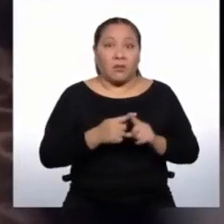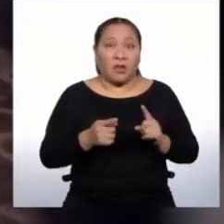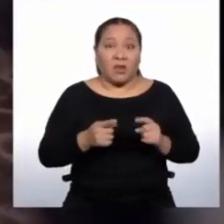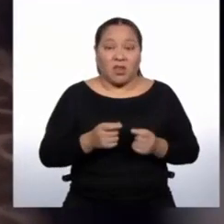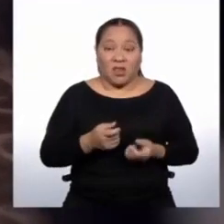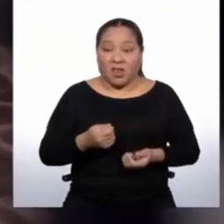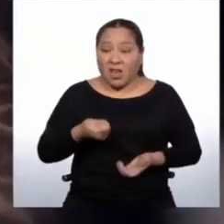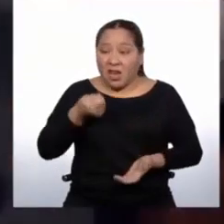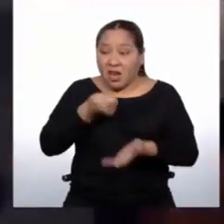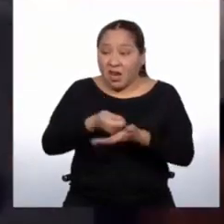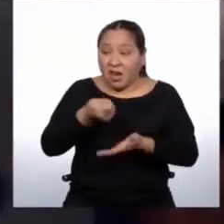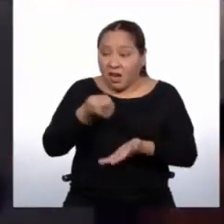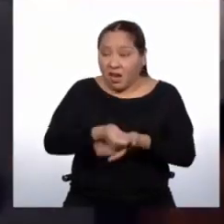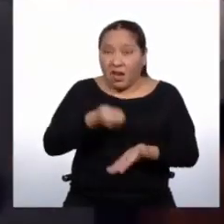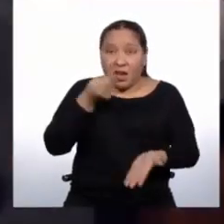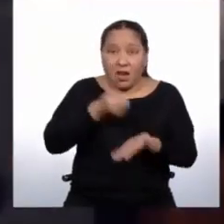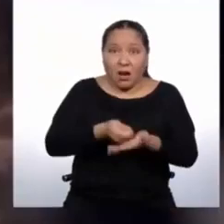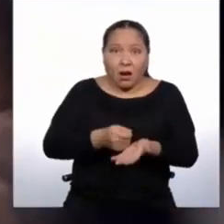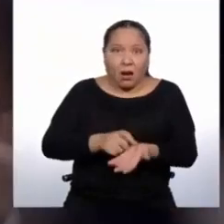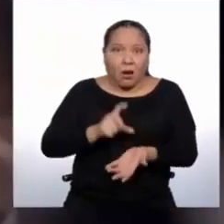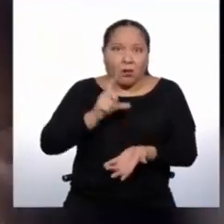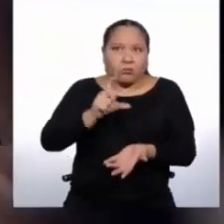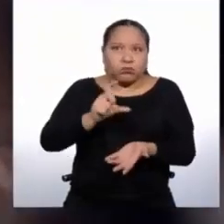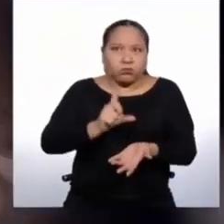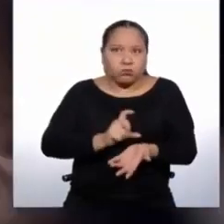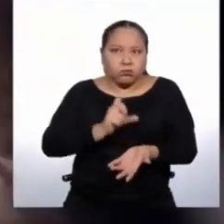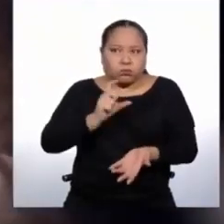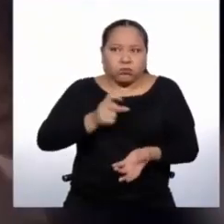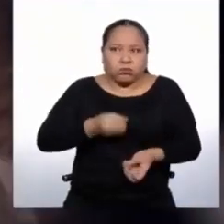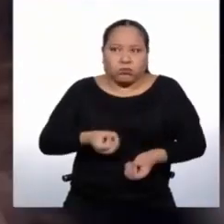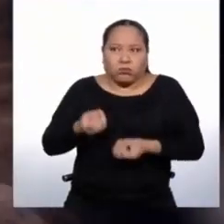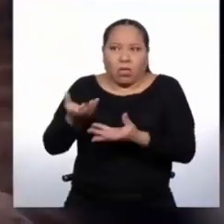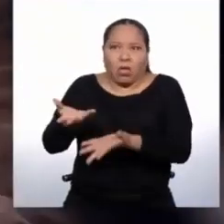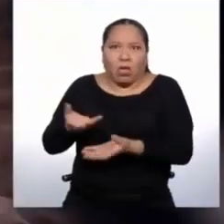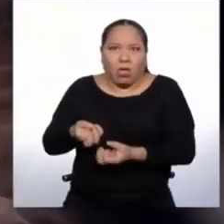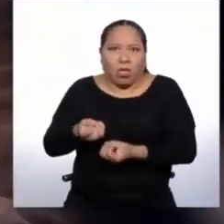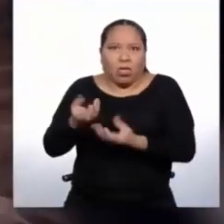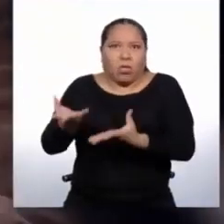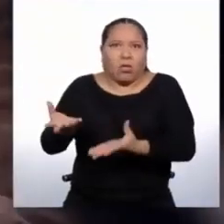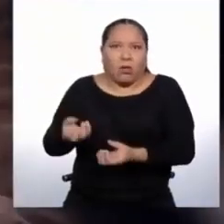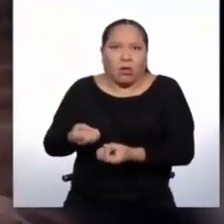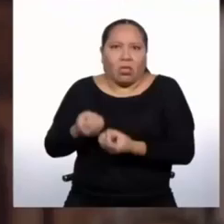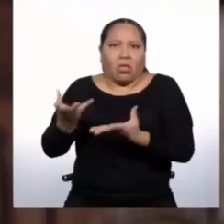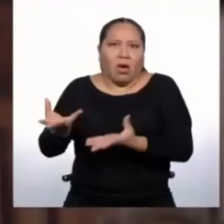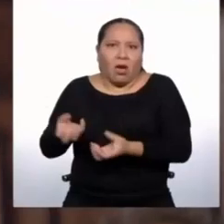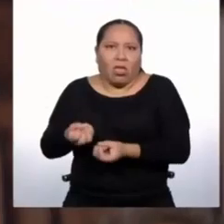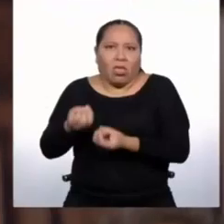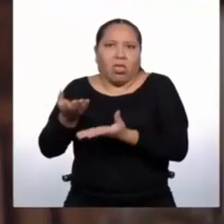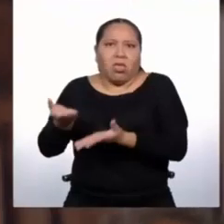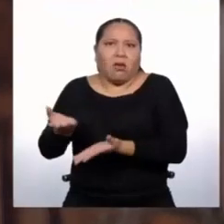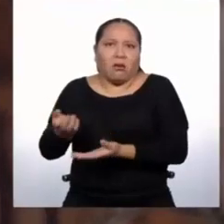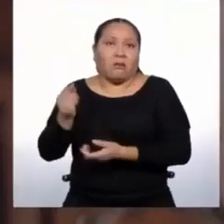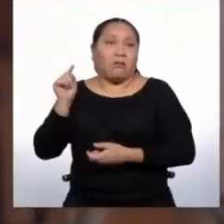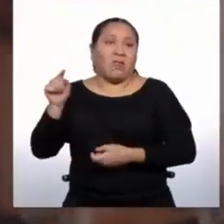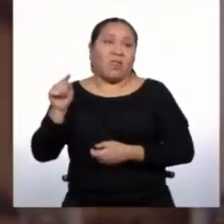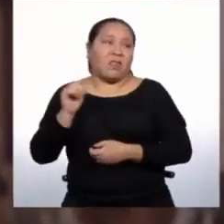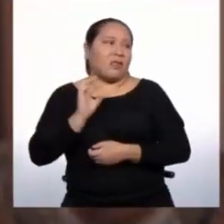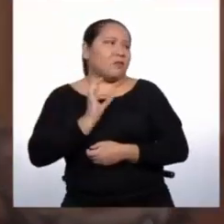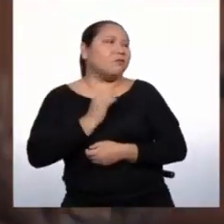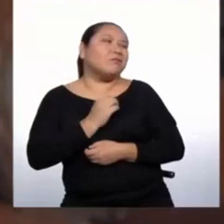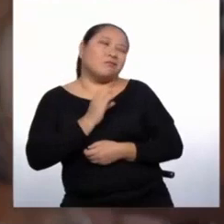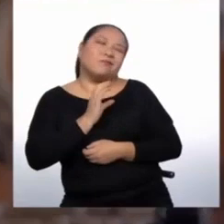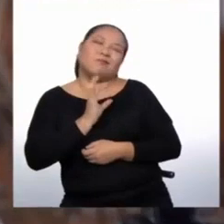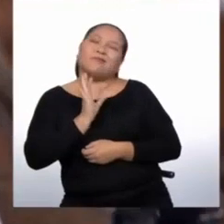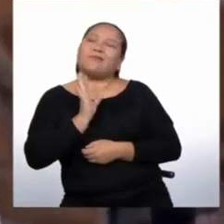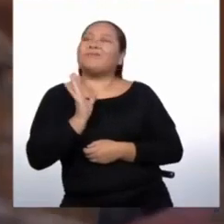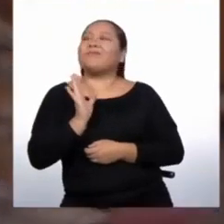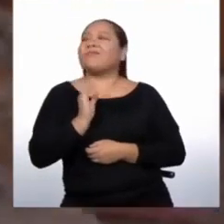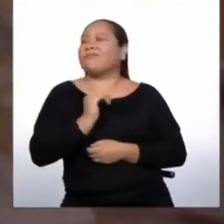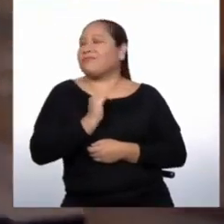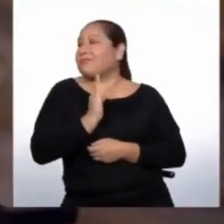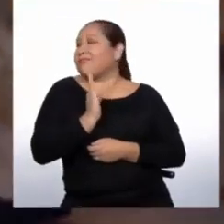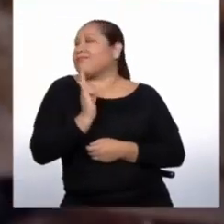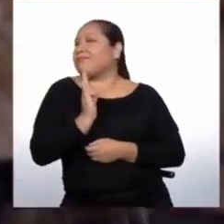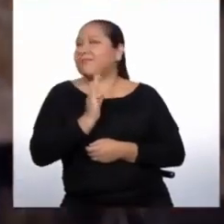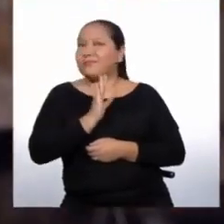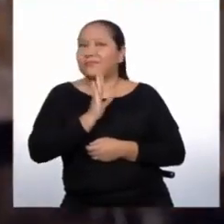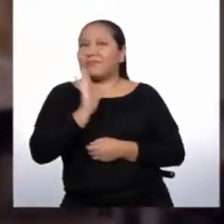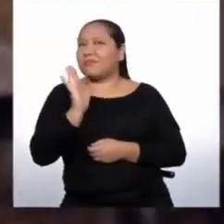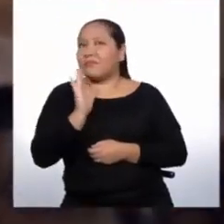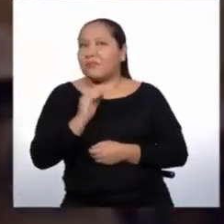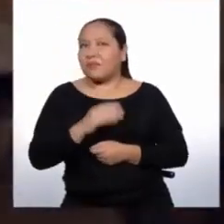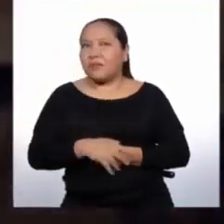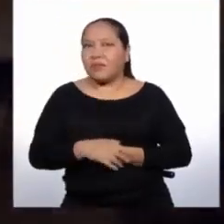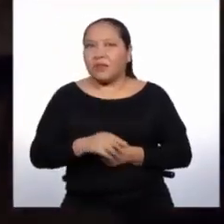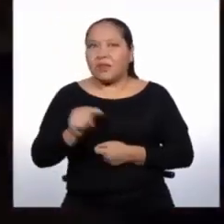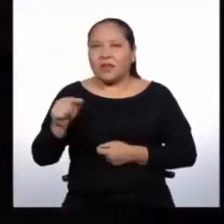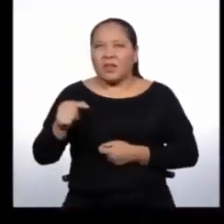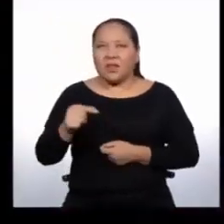derrochaba Tijereta, más distante veía la hora en que la moza hiciese con él una obra de caridad, y esta resistencia